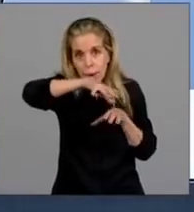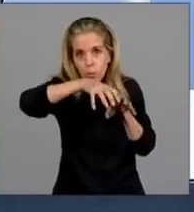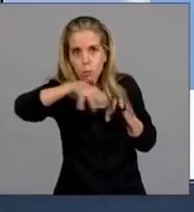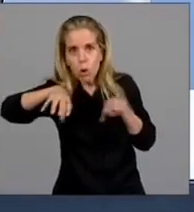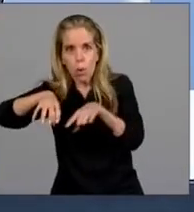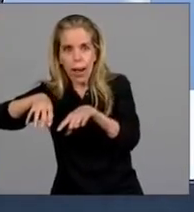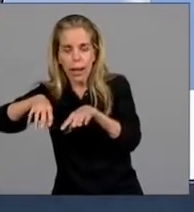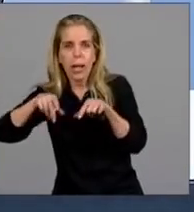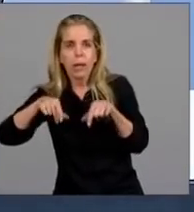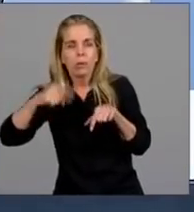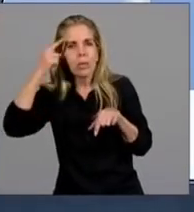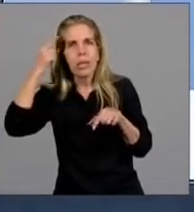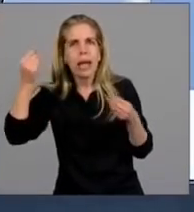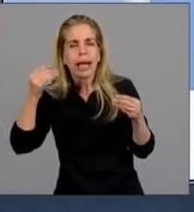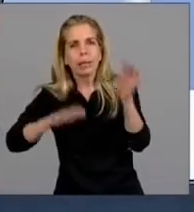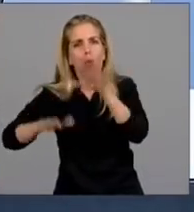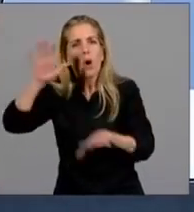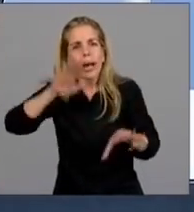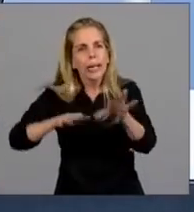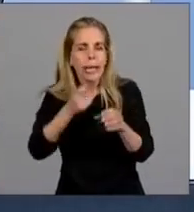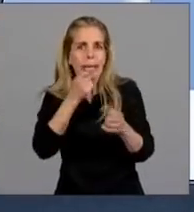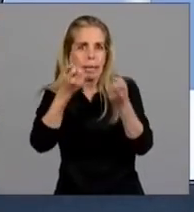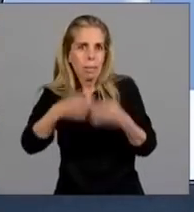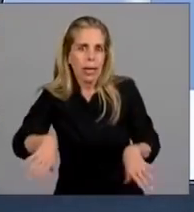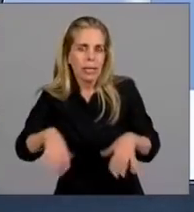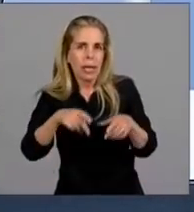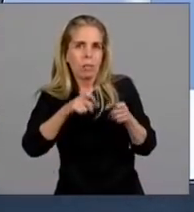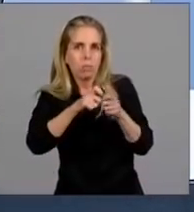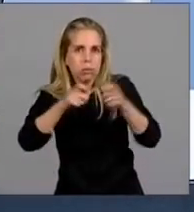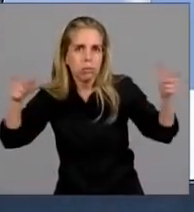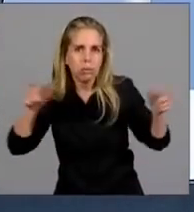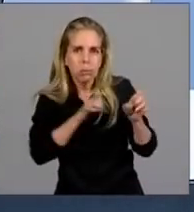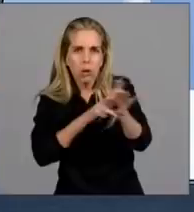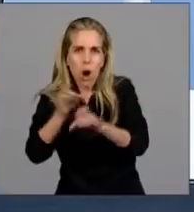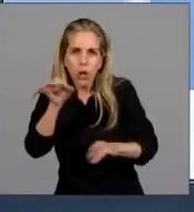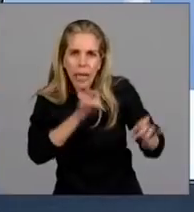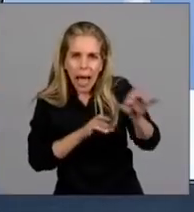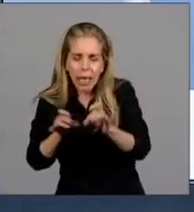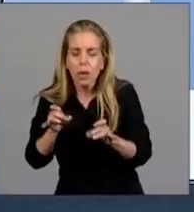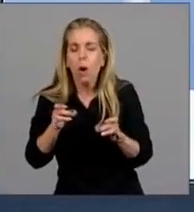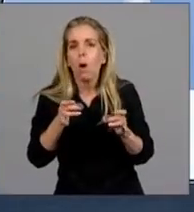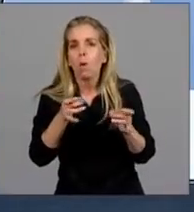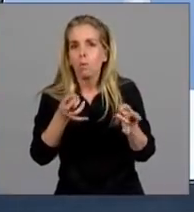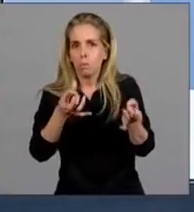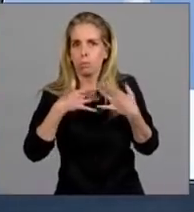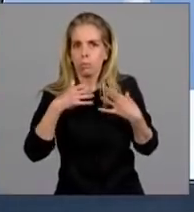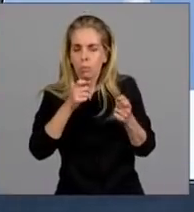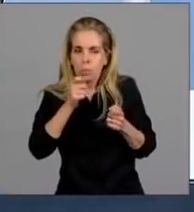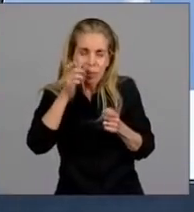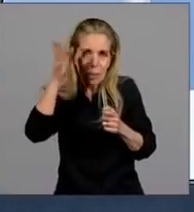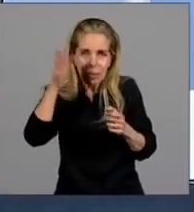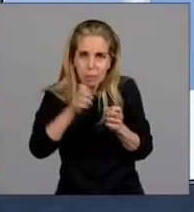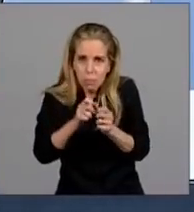¿cuál es la idea? Si empieza a haber contagios y empiezan a darse muchísimas, una